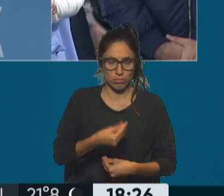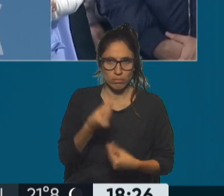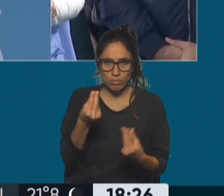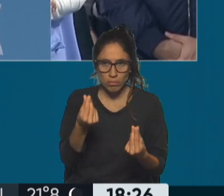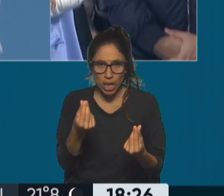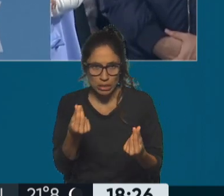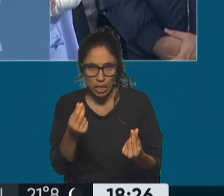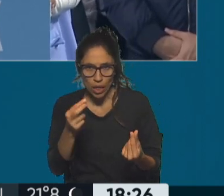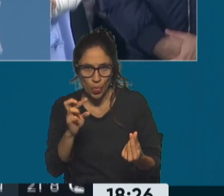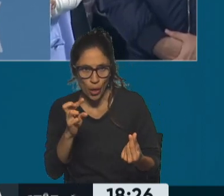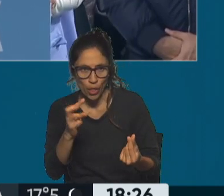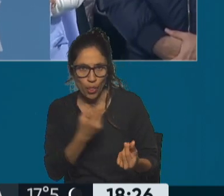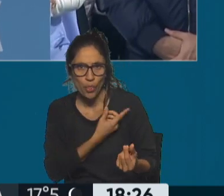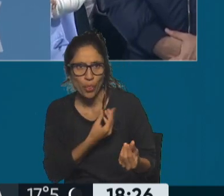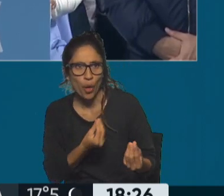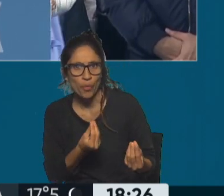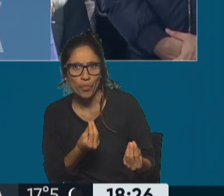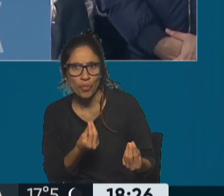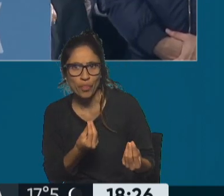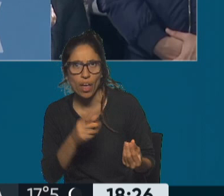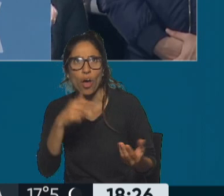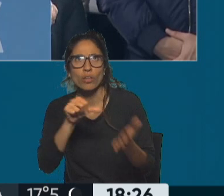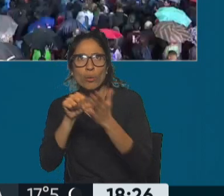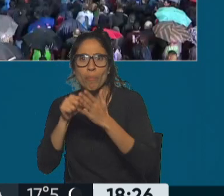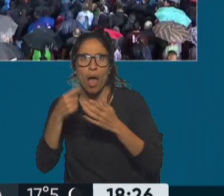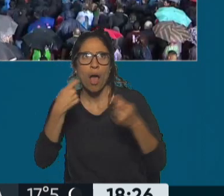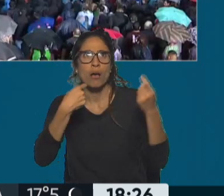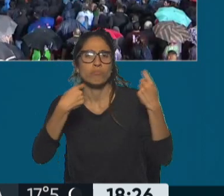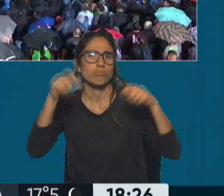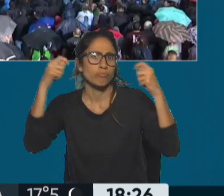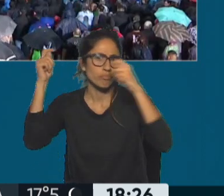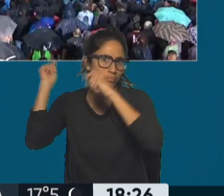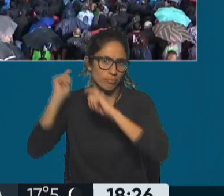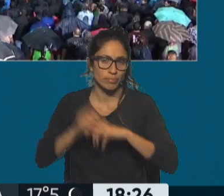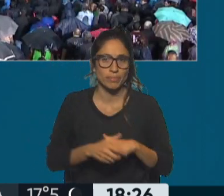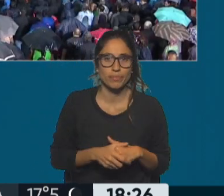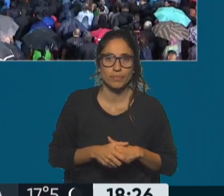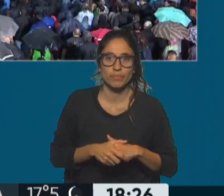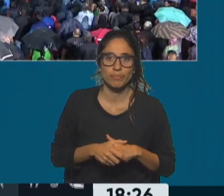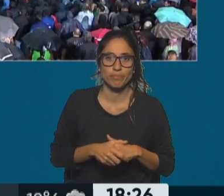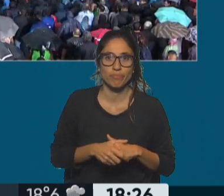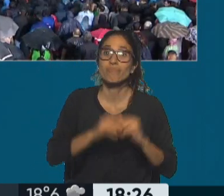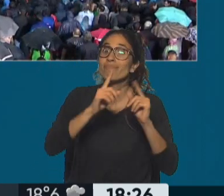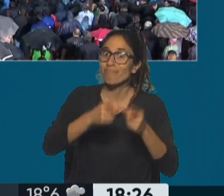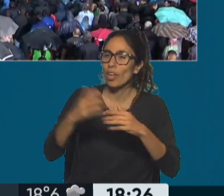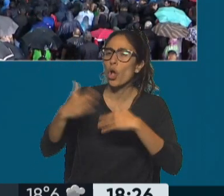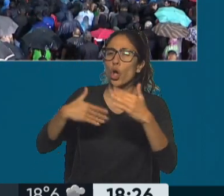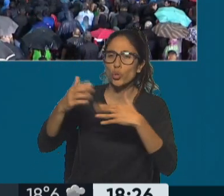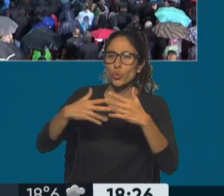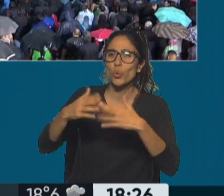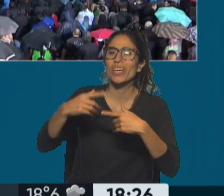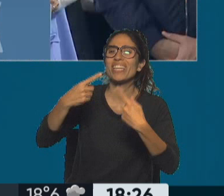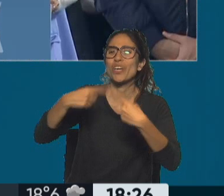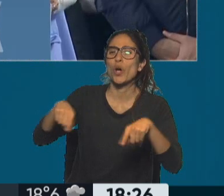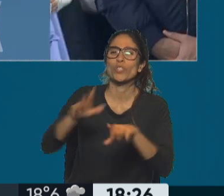fue? A la fuga de capitales, una gran parte. Otra, a construir medios de difusión con sueldos